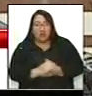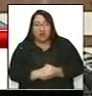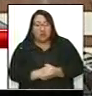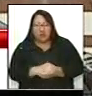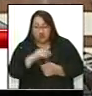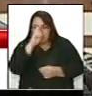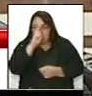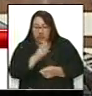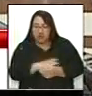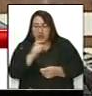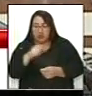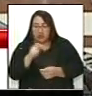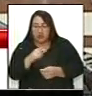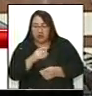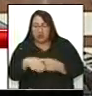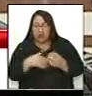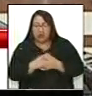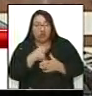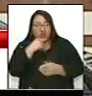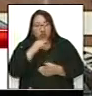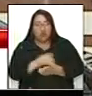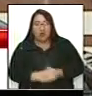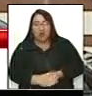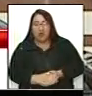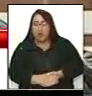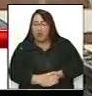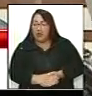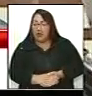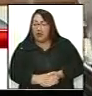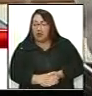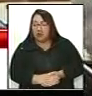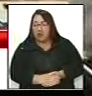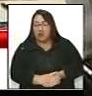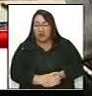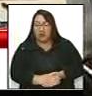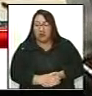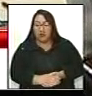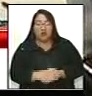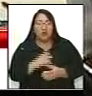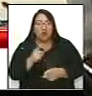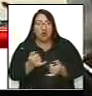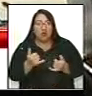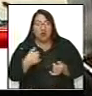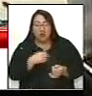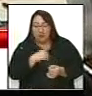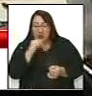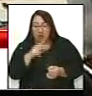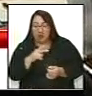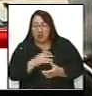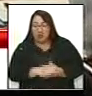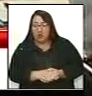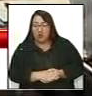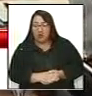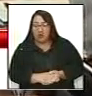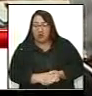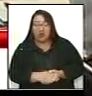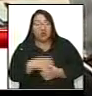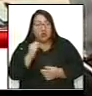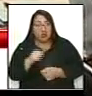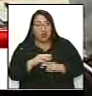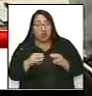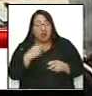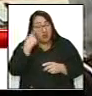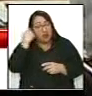peruana necesita la alternativa de la mujer, relegada por mucho tiempo, pero ahora estamos viendo que desde el 2006 hay una mesa